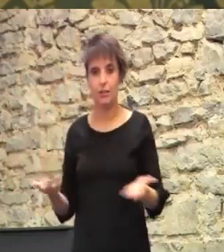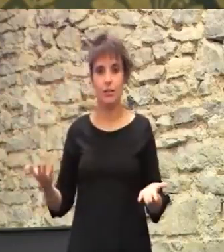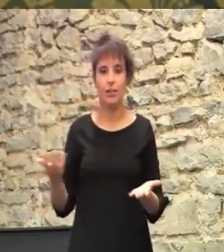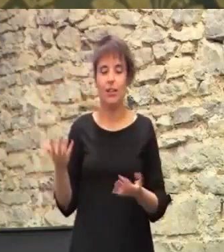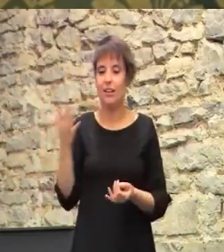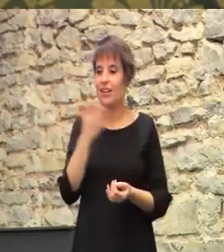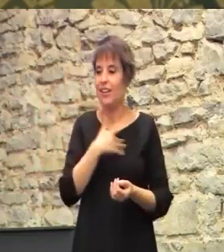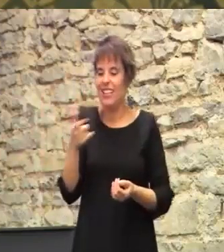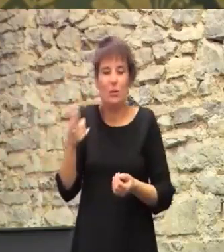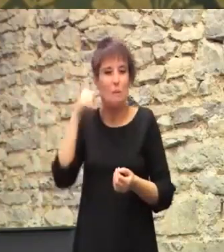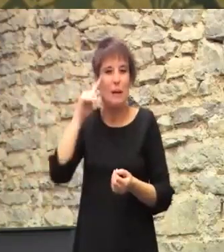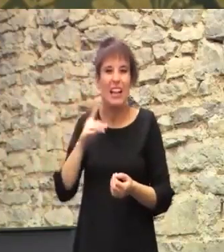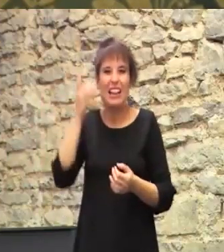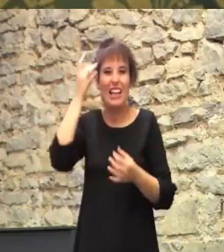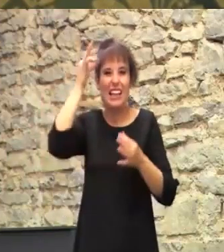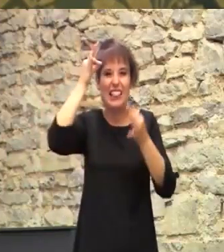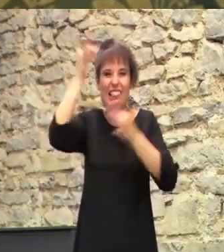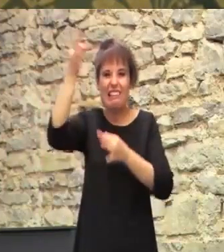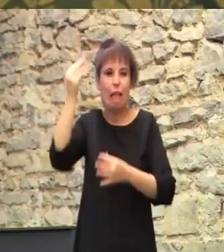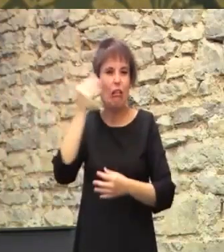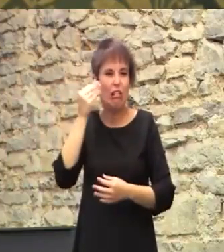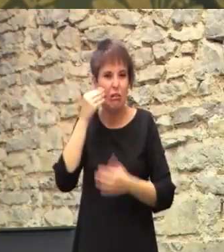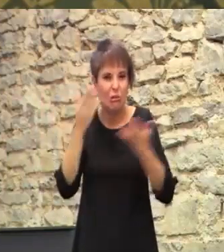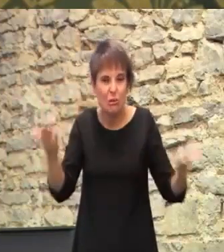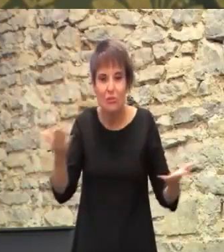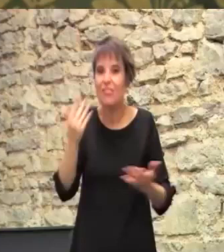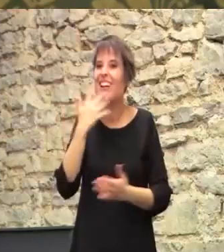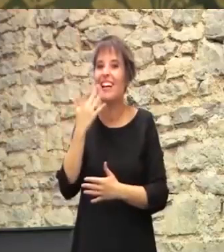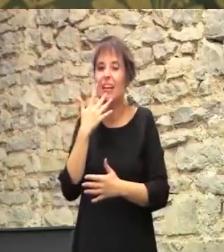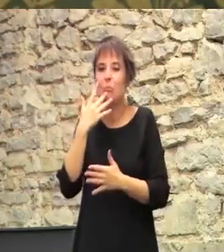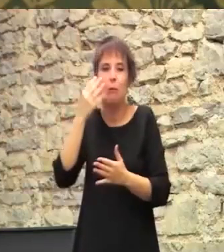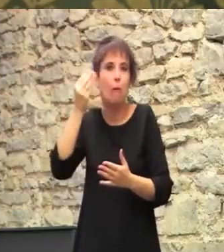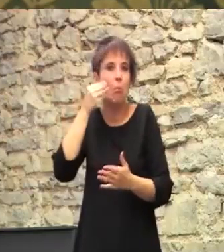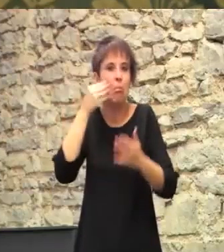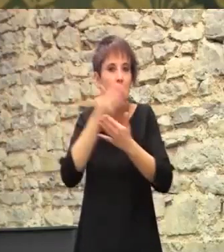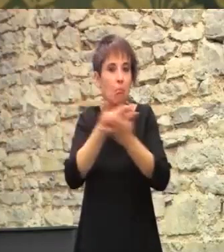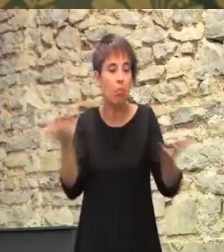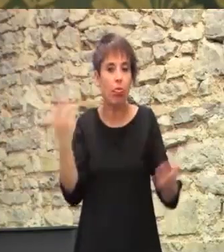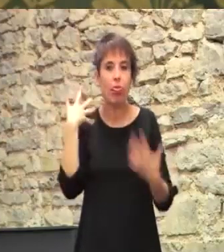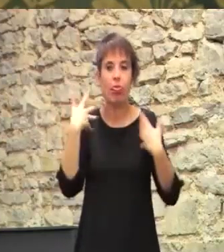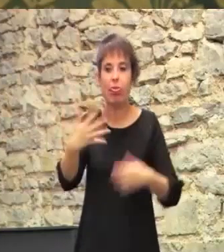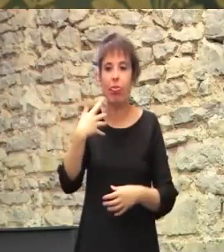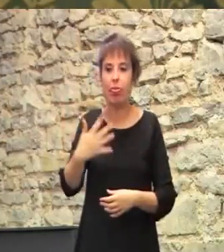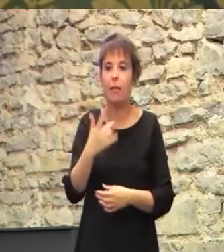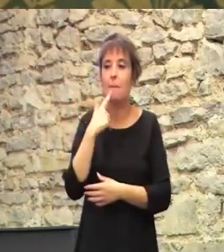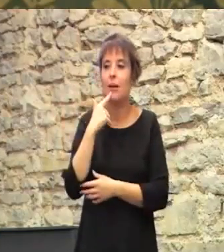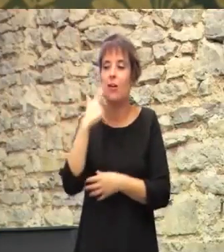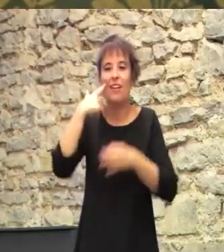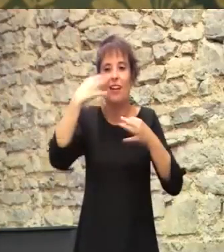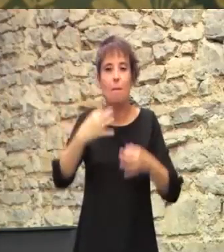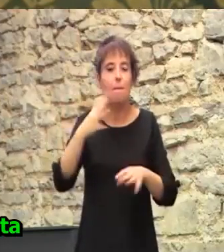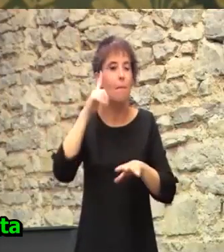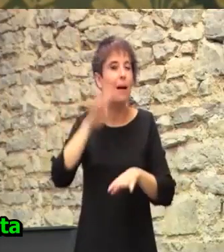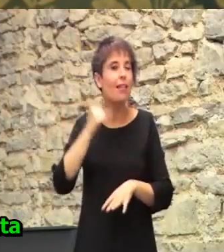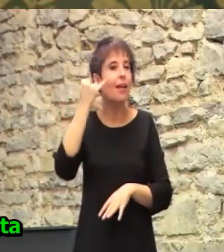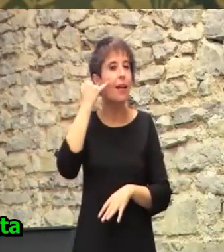aparentemente tonto es el trivial ejemplo pero es de esas cosas que parecen invisibles